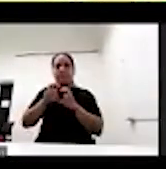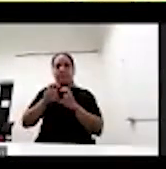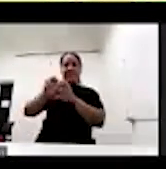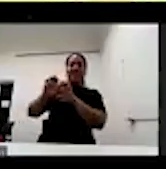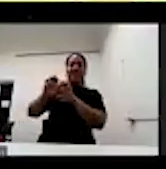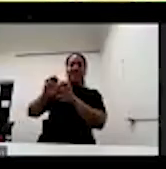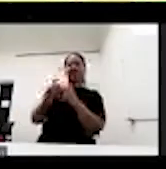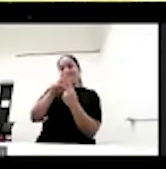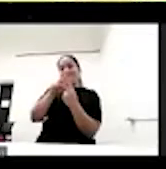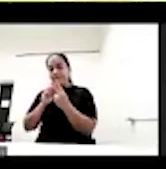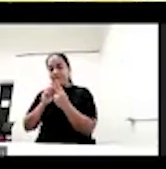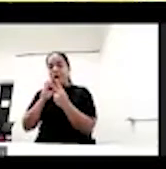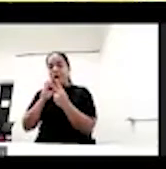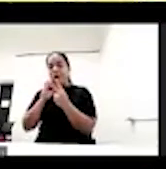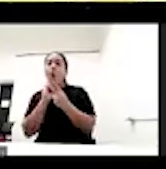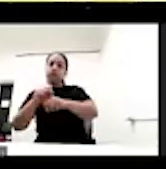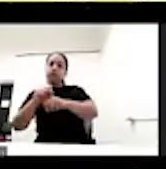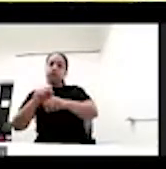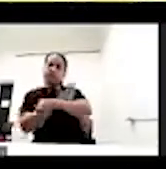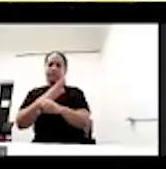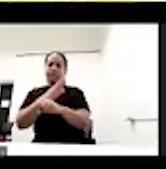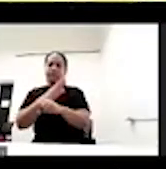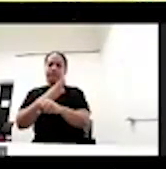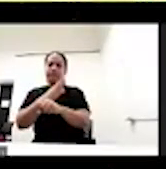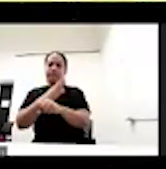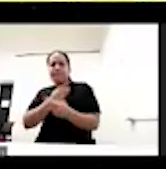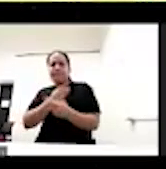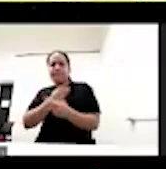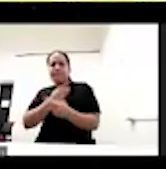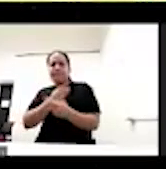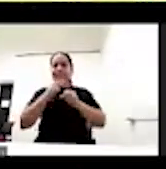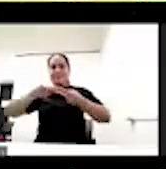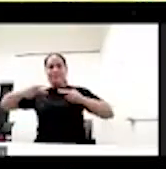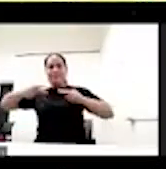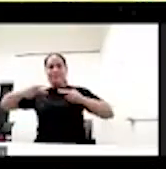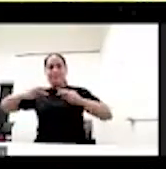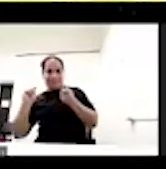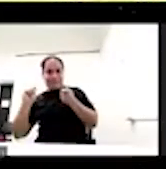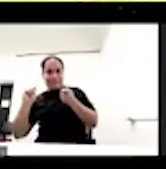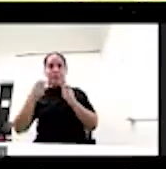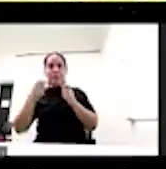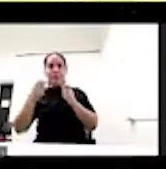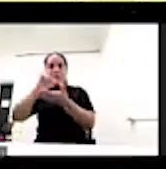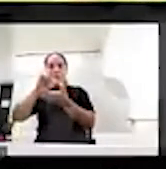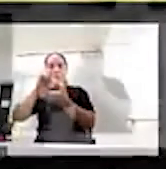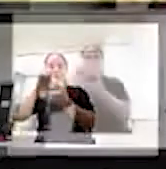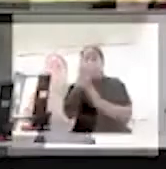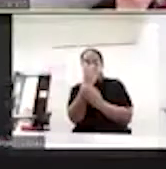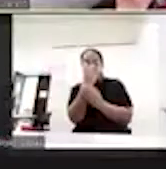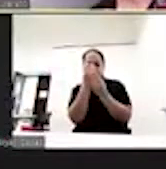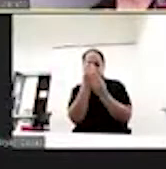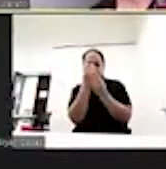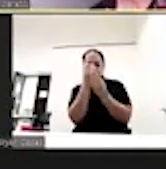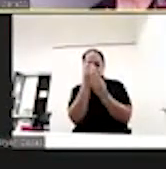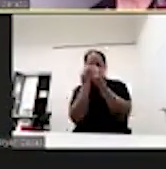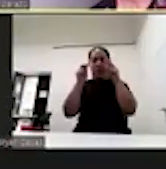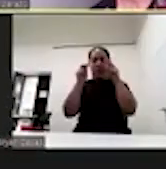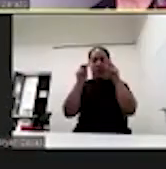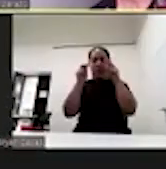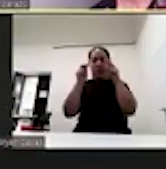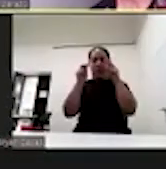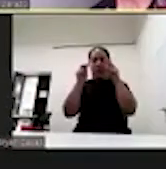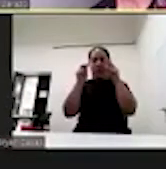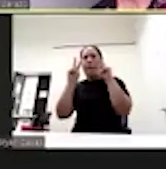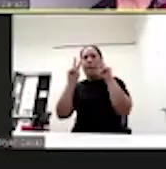Emociones, el arte transforma, cura la ceguera al hacer visible lo invisible o lo que no